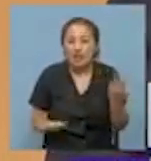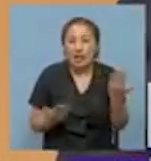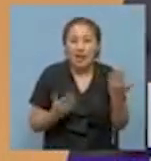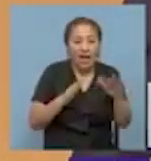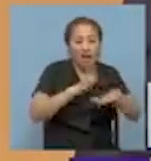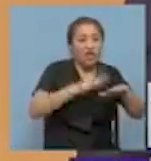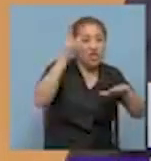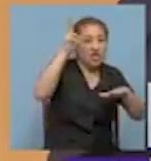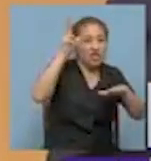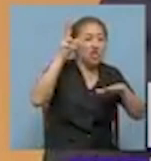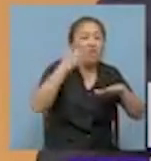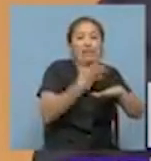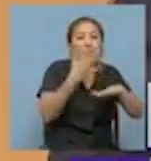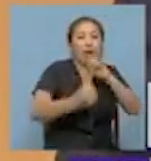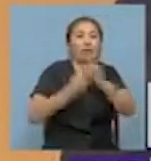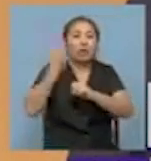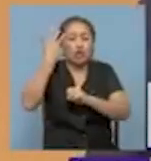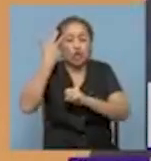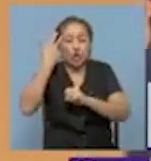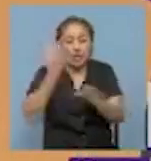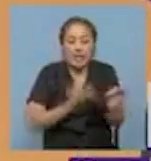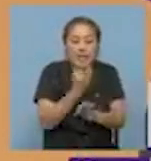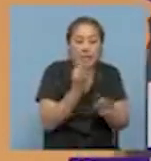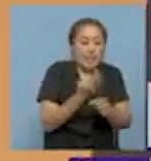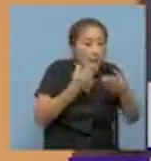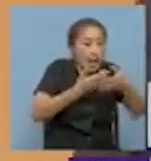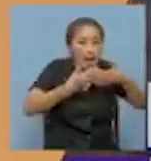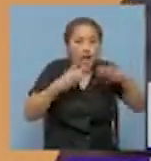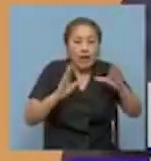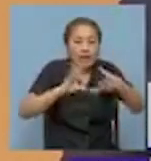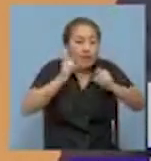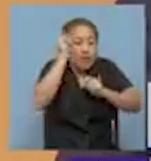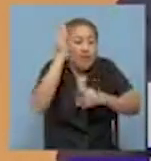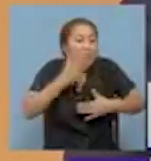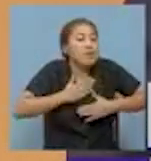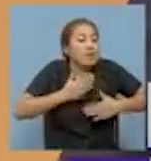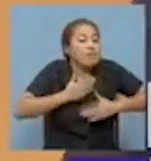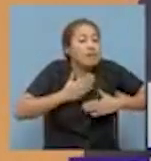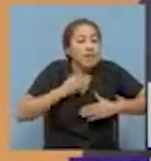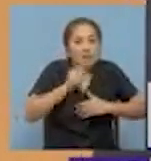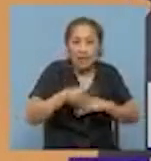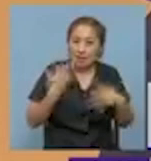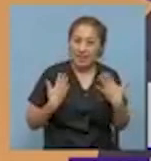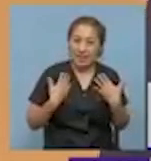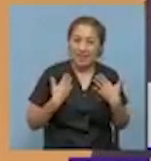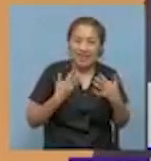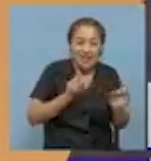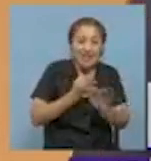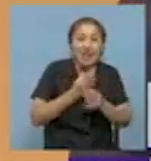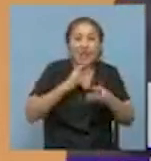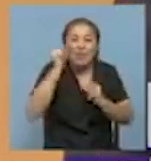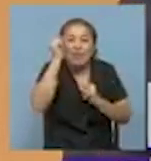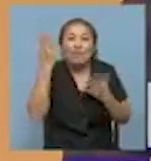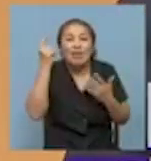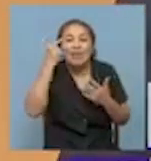con una connotación marxista o una connotación liberal o una connotación de diversos ideologías